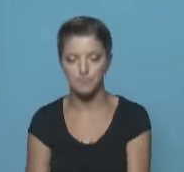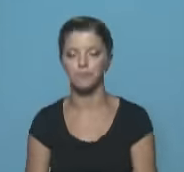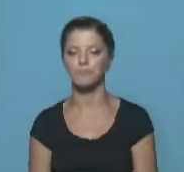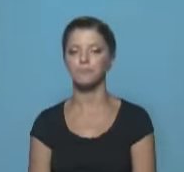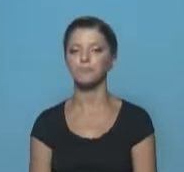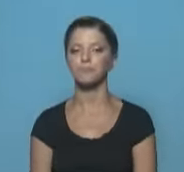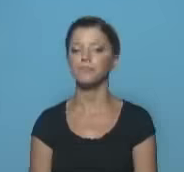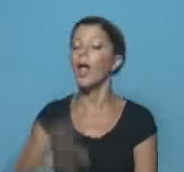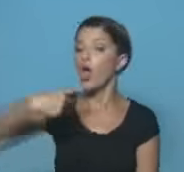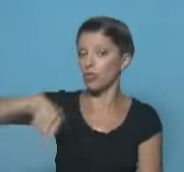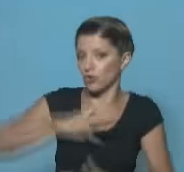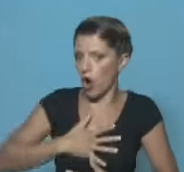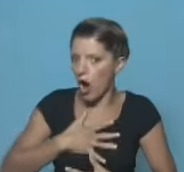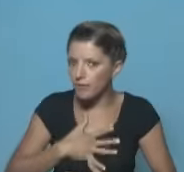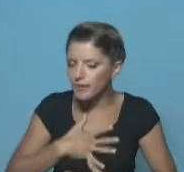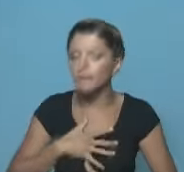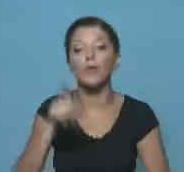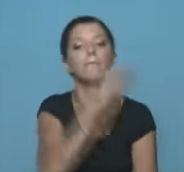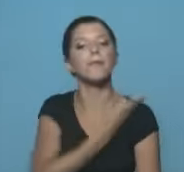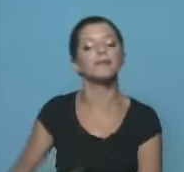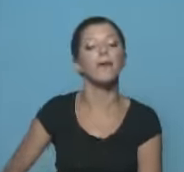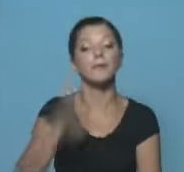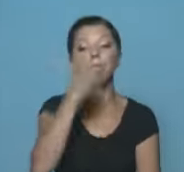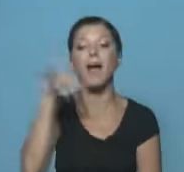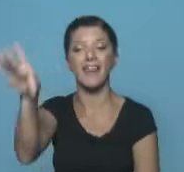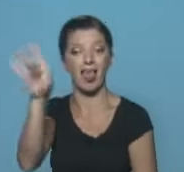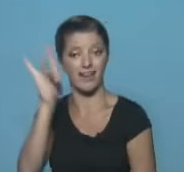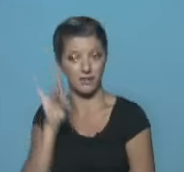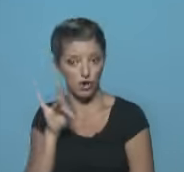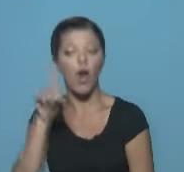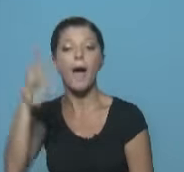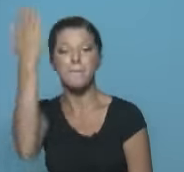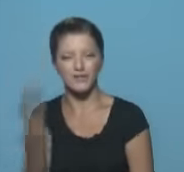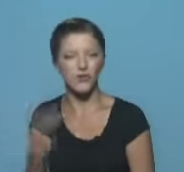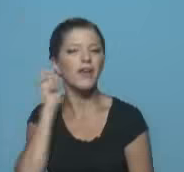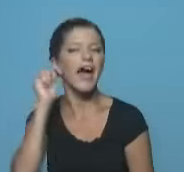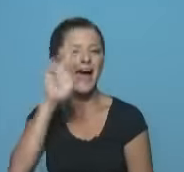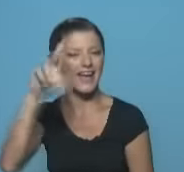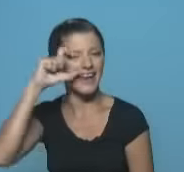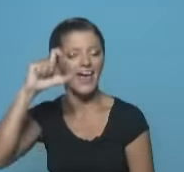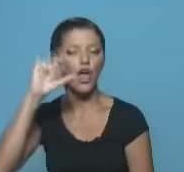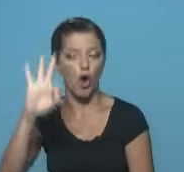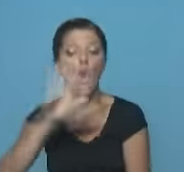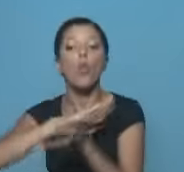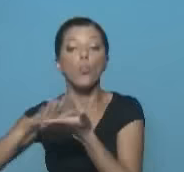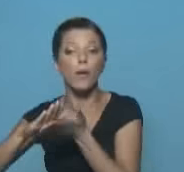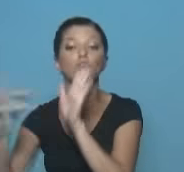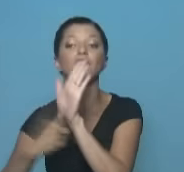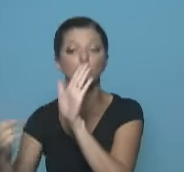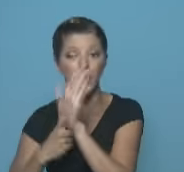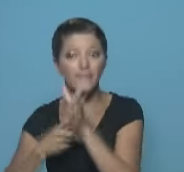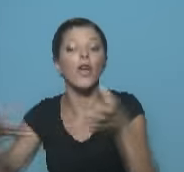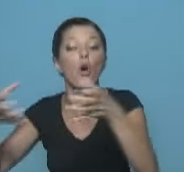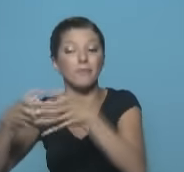el nombramiento por parte del presidente Mauricio Macri de Esteban Greco como nuevo presidente de la Comisión de Defensa